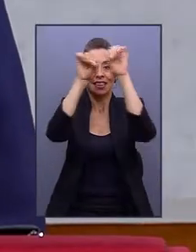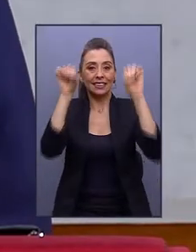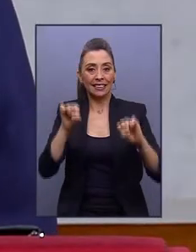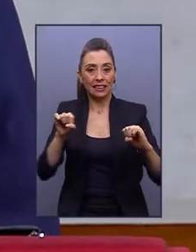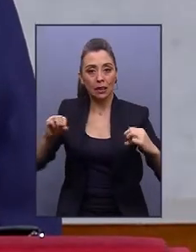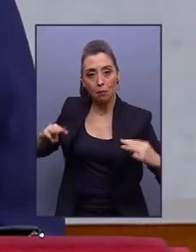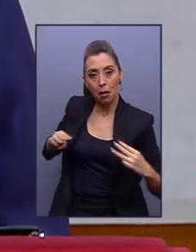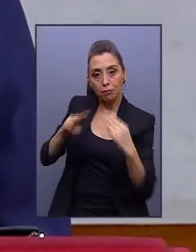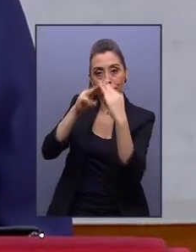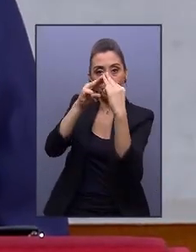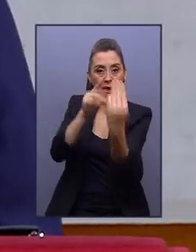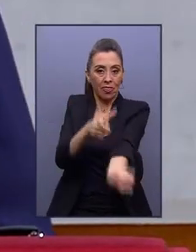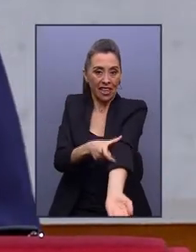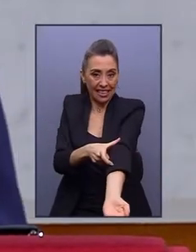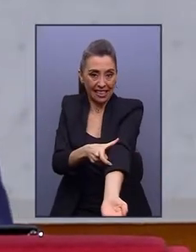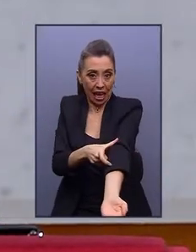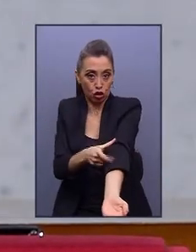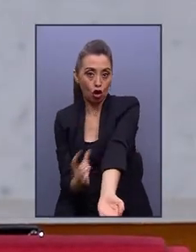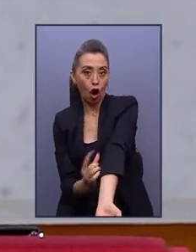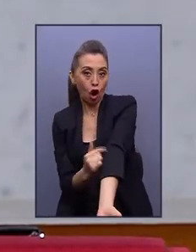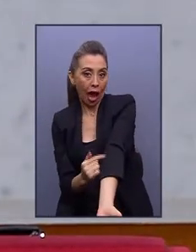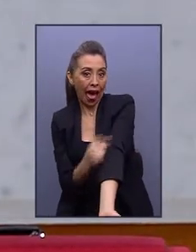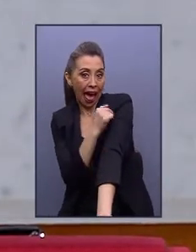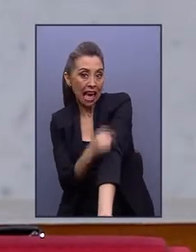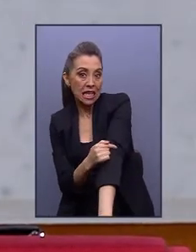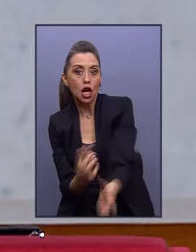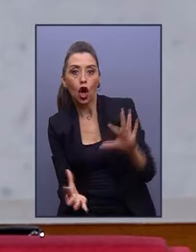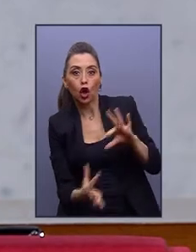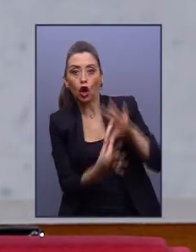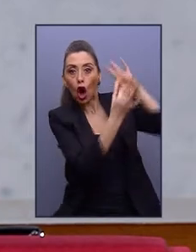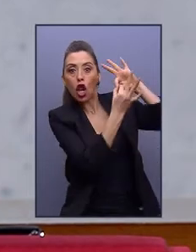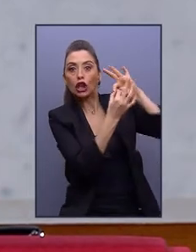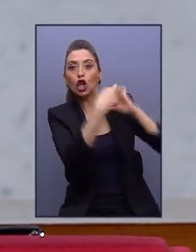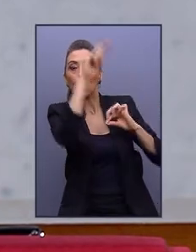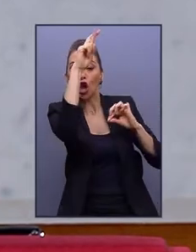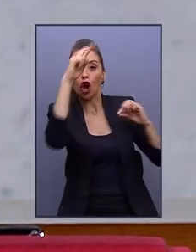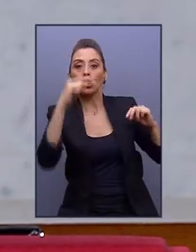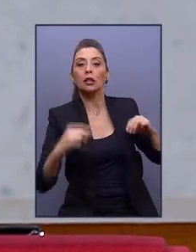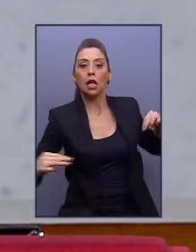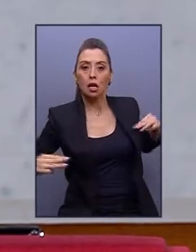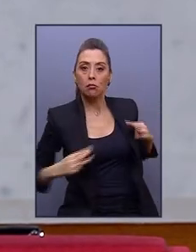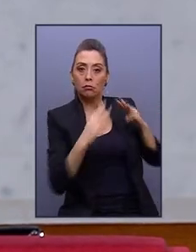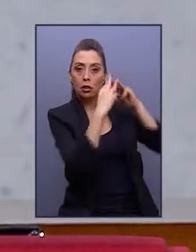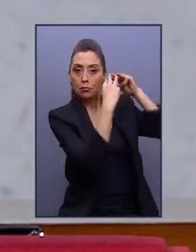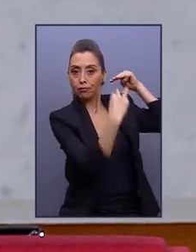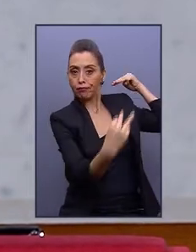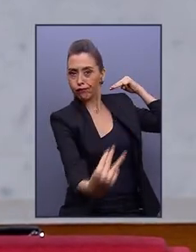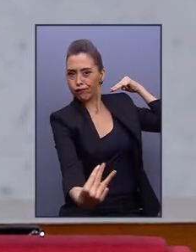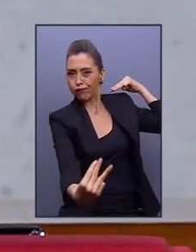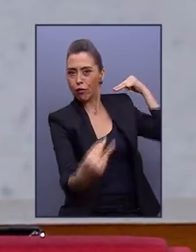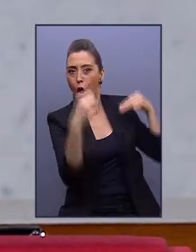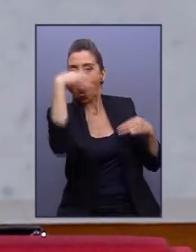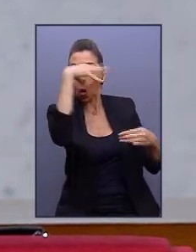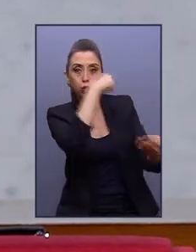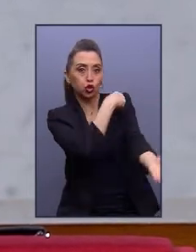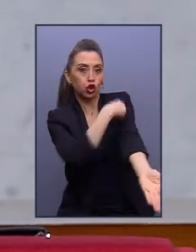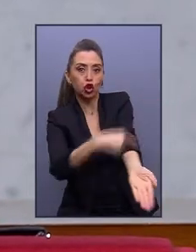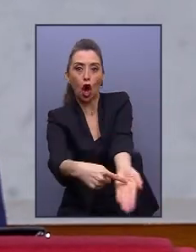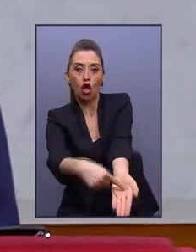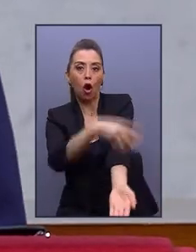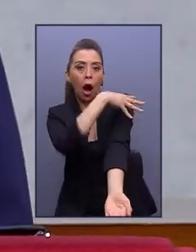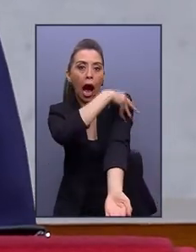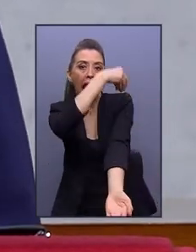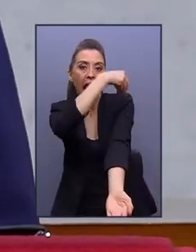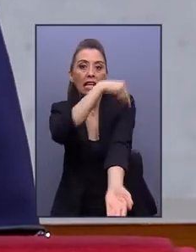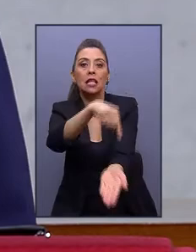interconectado central y del norte grande, Chile por primera vez tendrá una línea de transmisión continua desde Arica a Chiloé. Y este